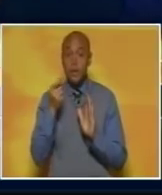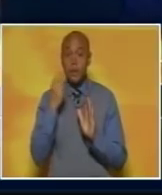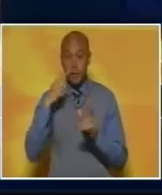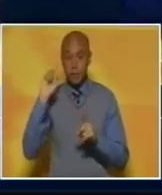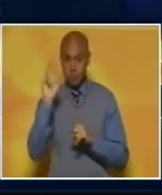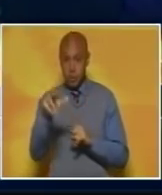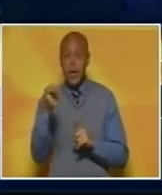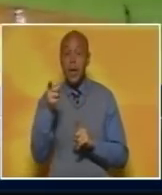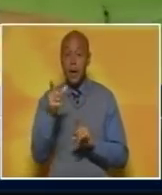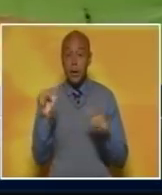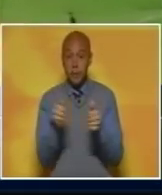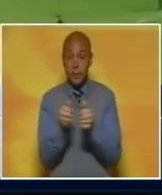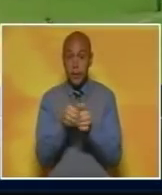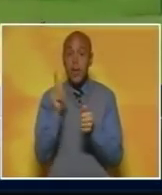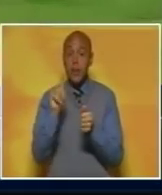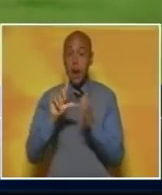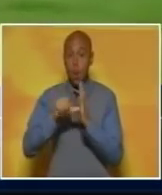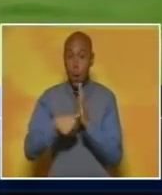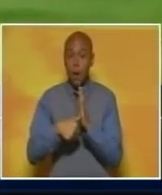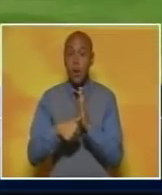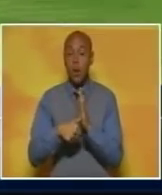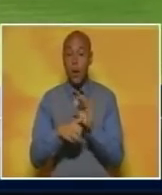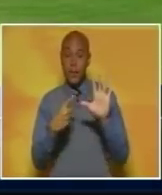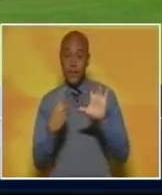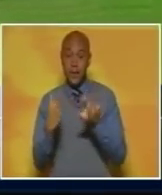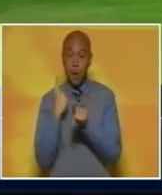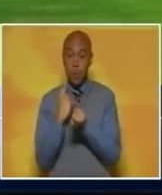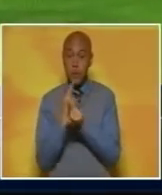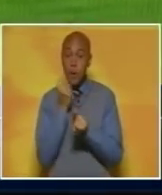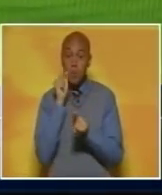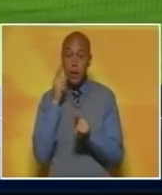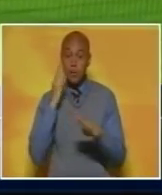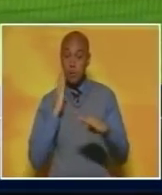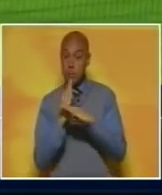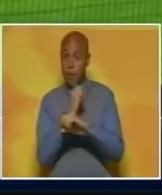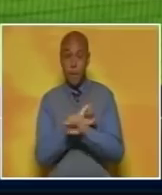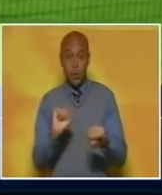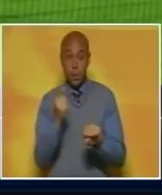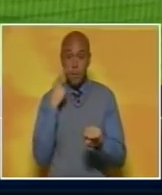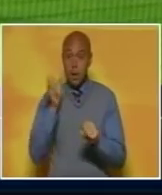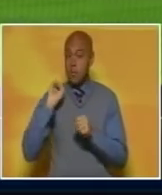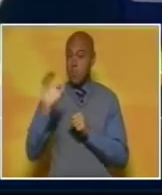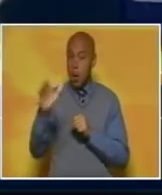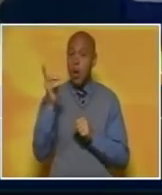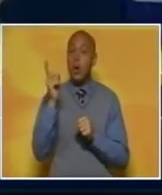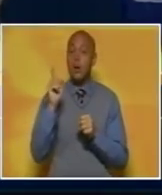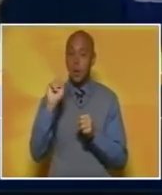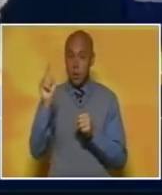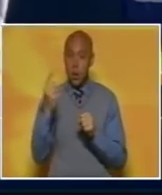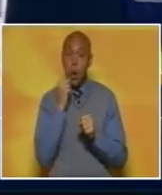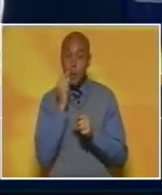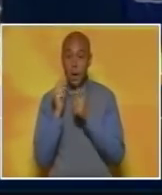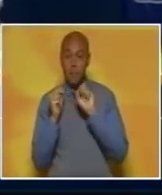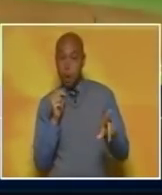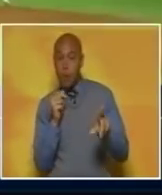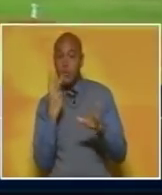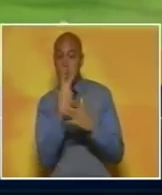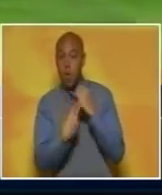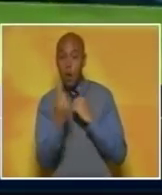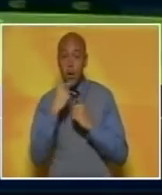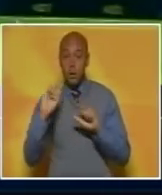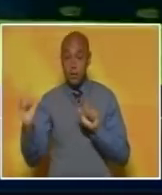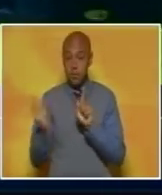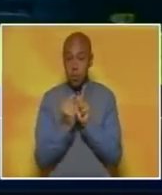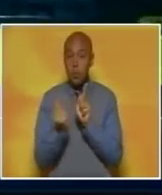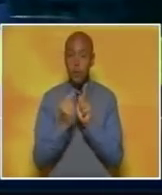Astudillo. La tribu sumó otro par de anotaciones en el sexto, con imparable de Gabriel Lino a la derecha y doblete de Newman Romero a la izquierda para poner cifras